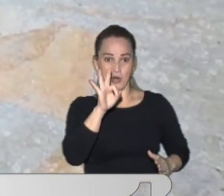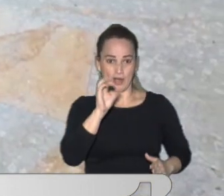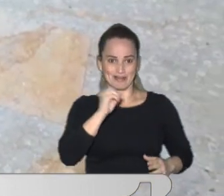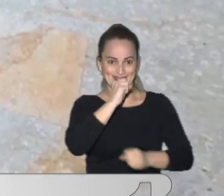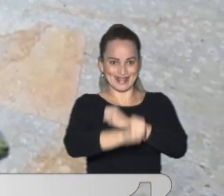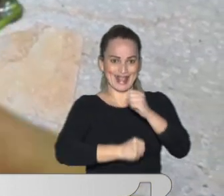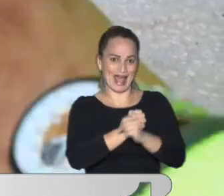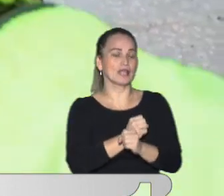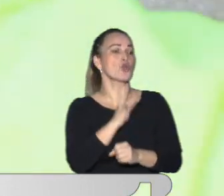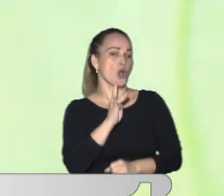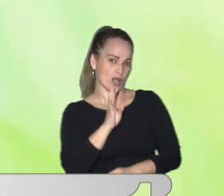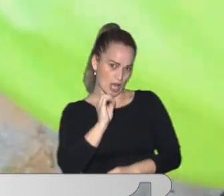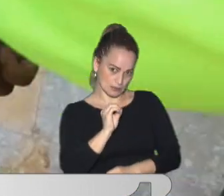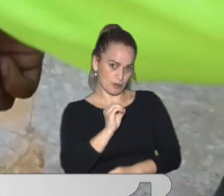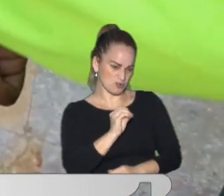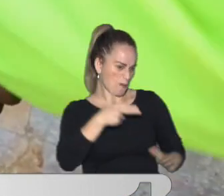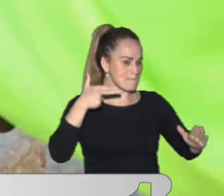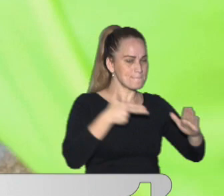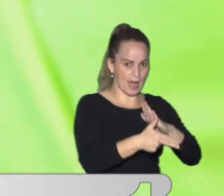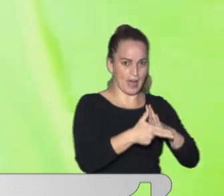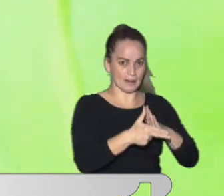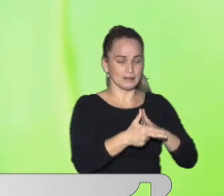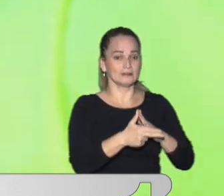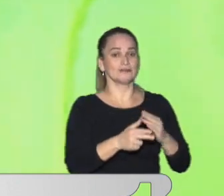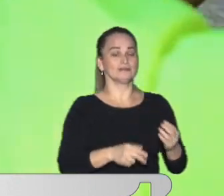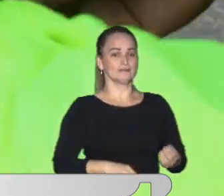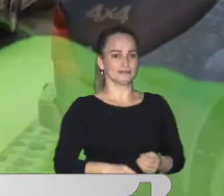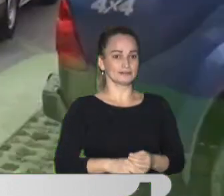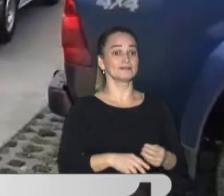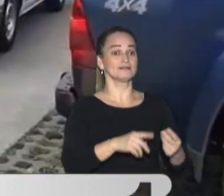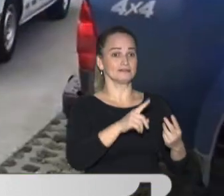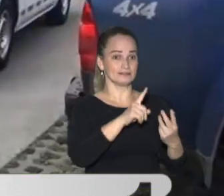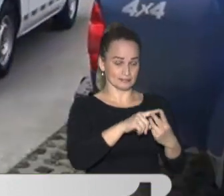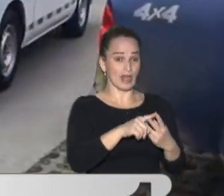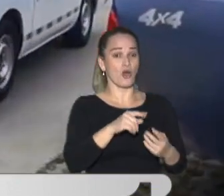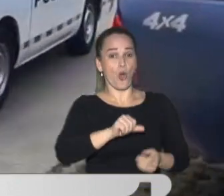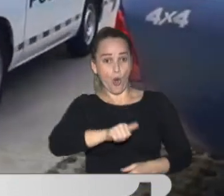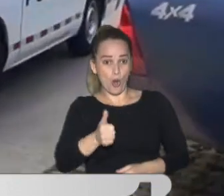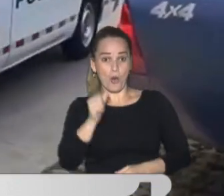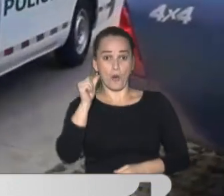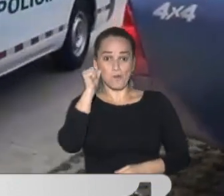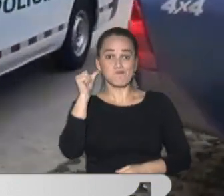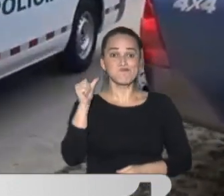su esposo. También fueron capturados el presunto asesino de una mujer en embarazo